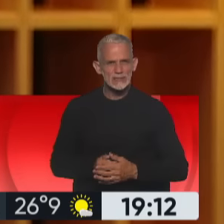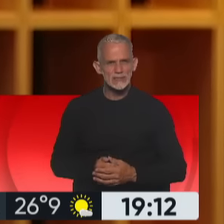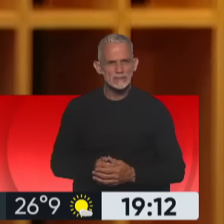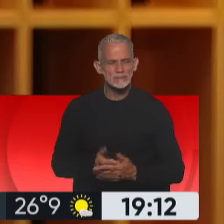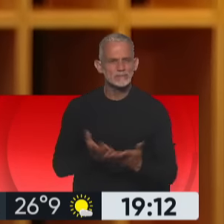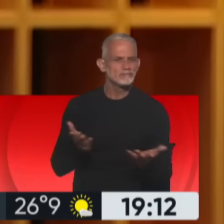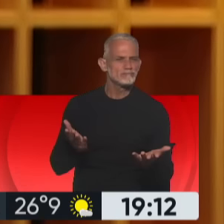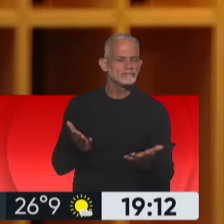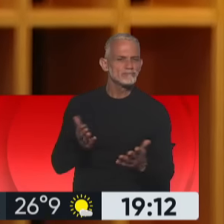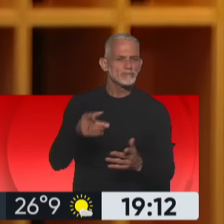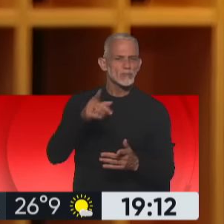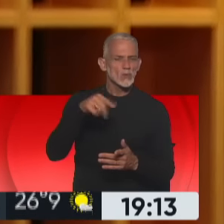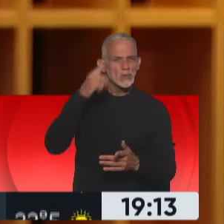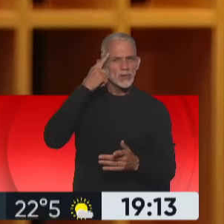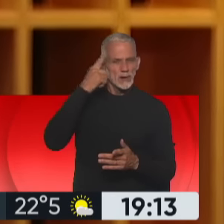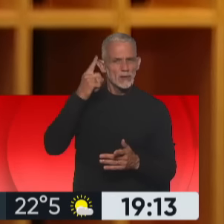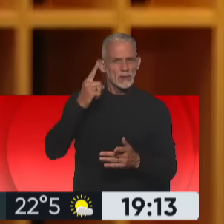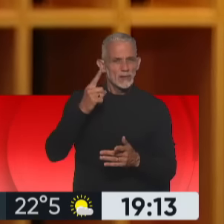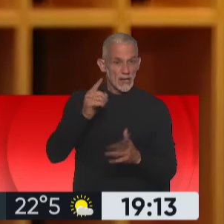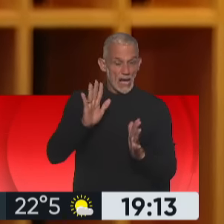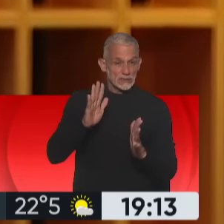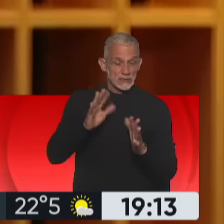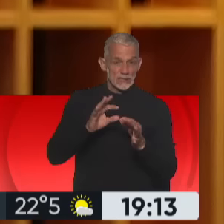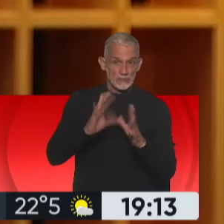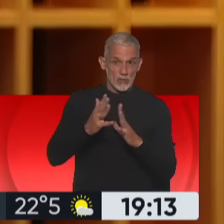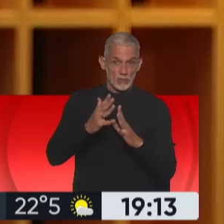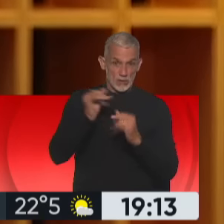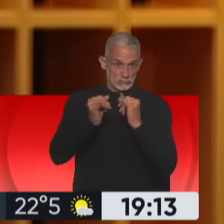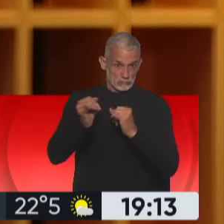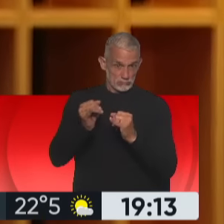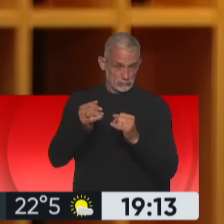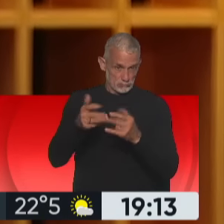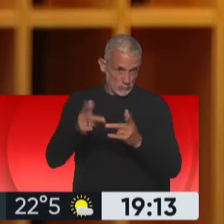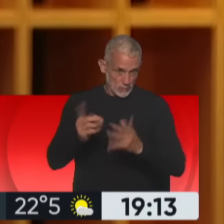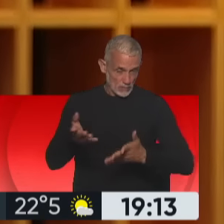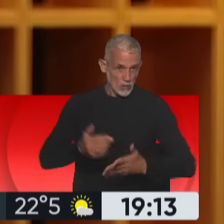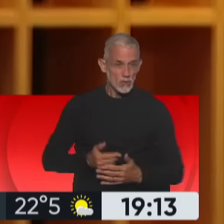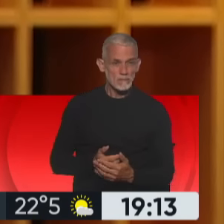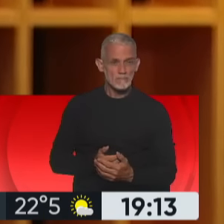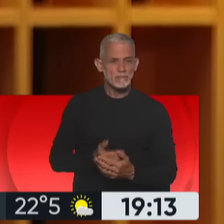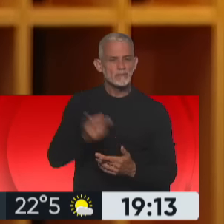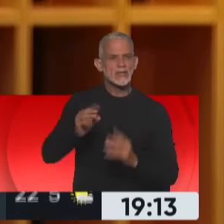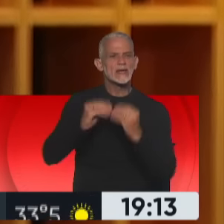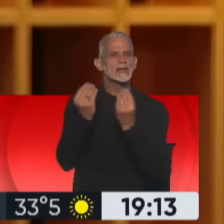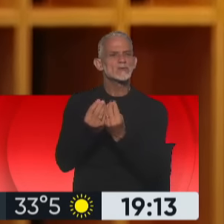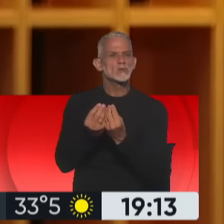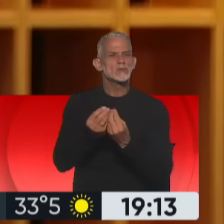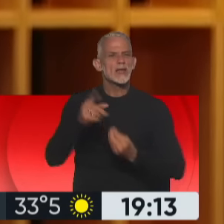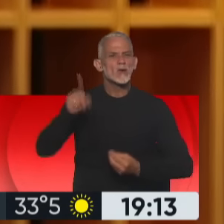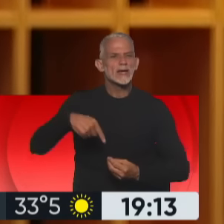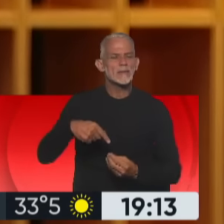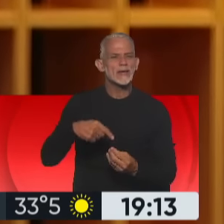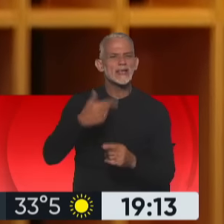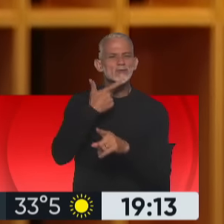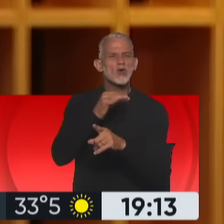porque cuando ustedes lo plantean en estos términos, el resultado que deriva Huerta de Soto